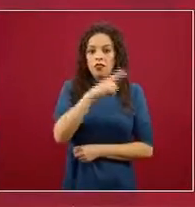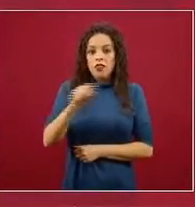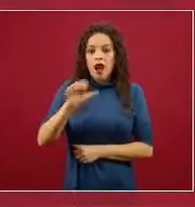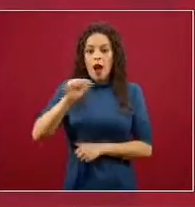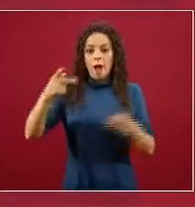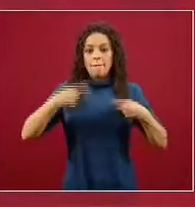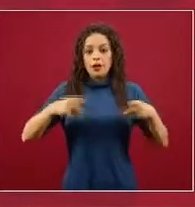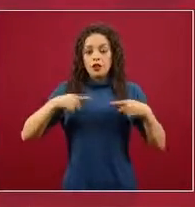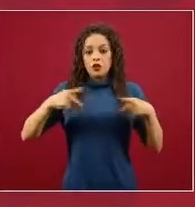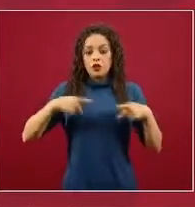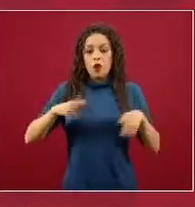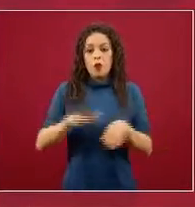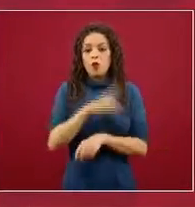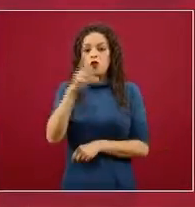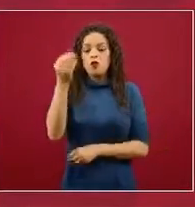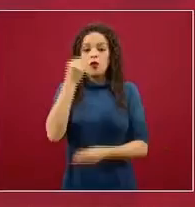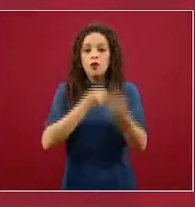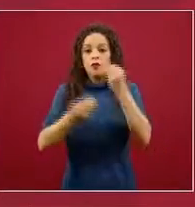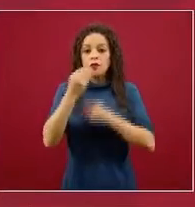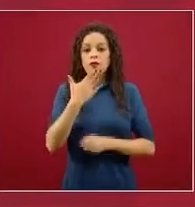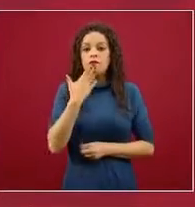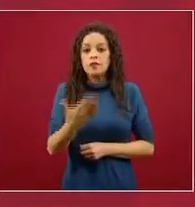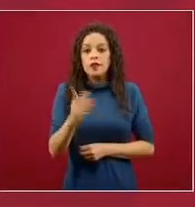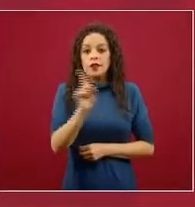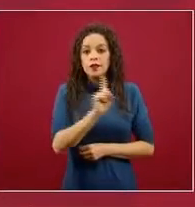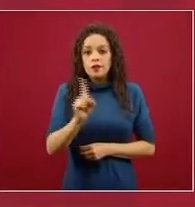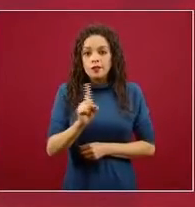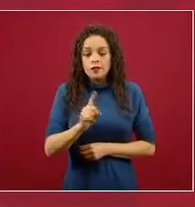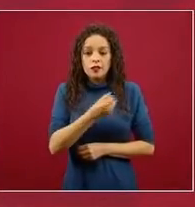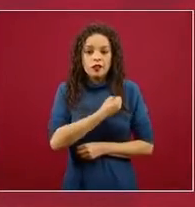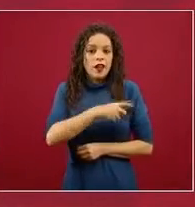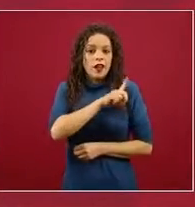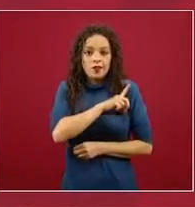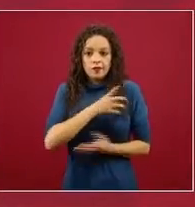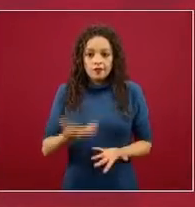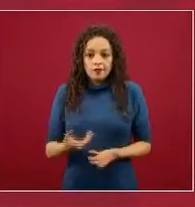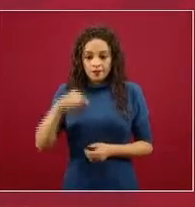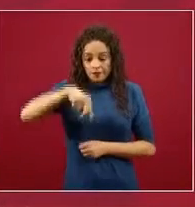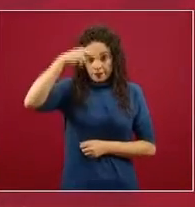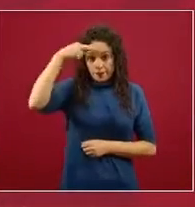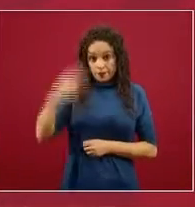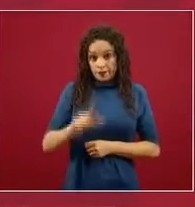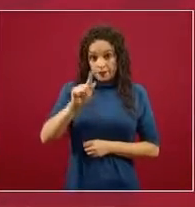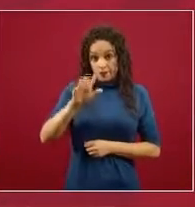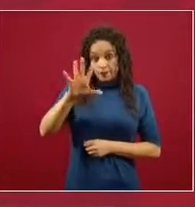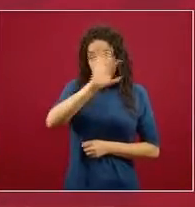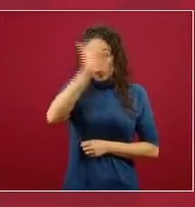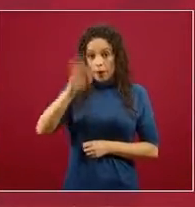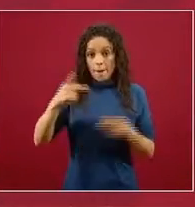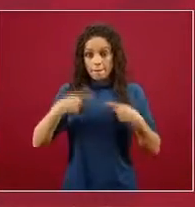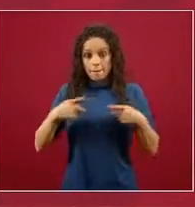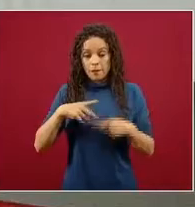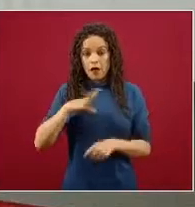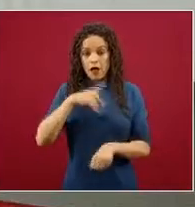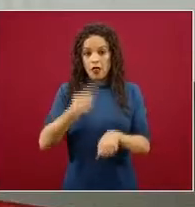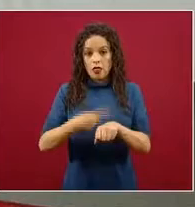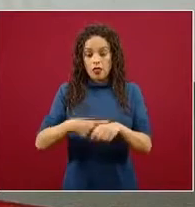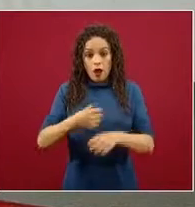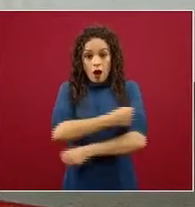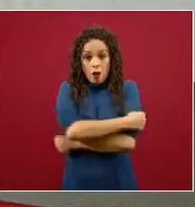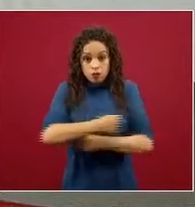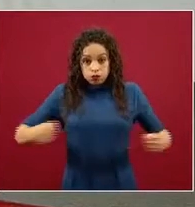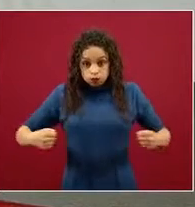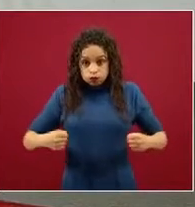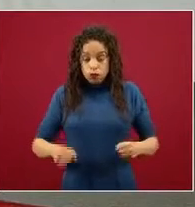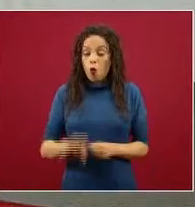poblacional por la mala nutrición. En México, 75% de las personas tienen o sobrepeso